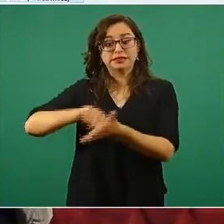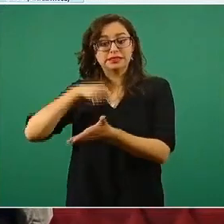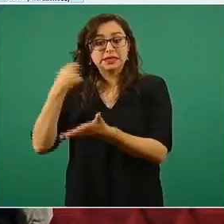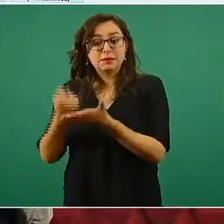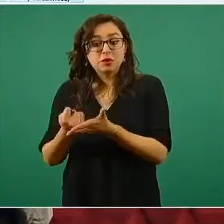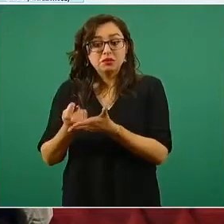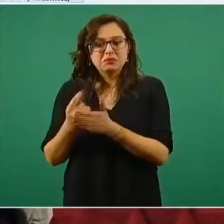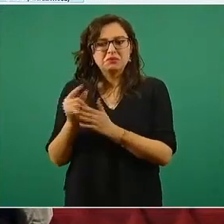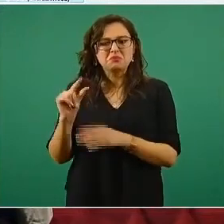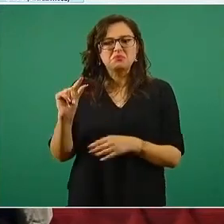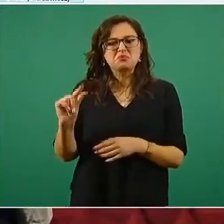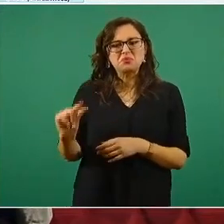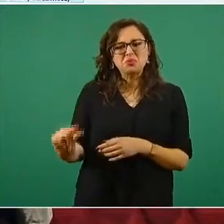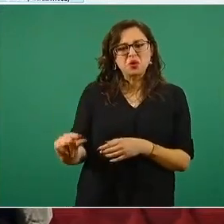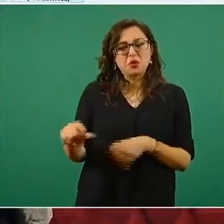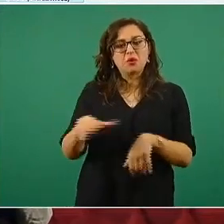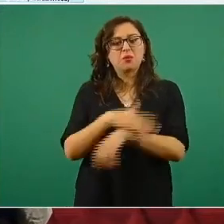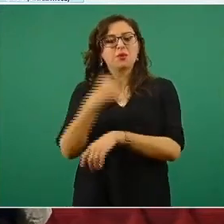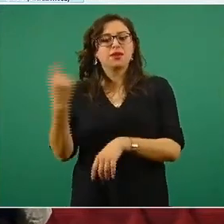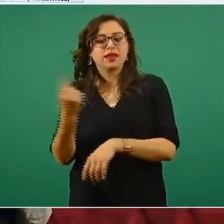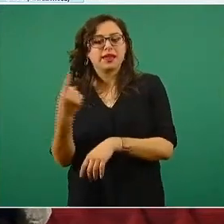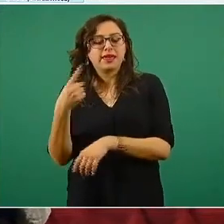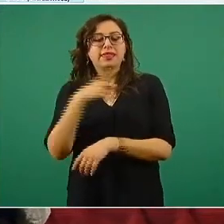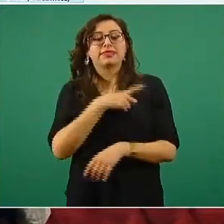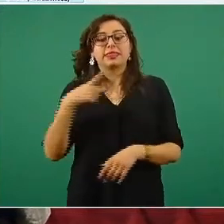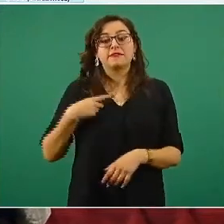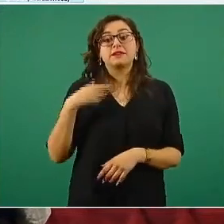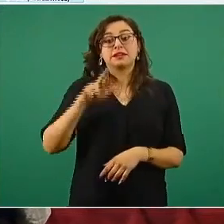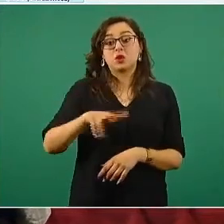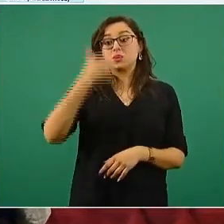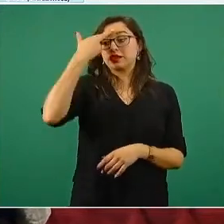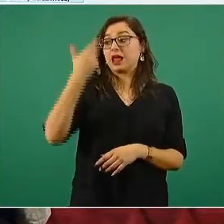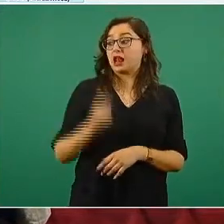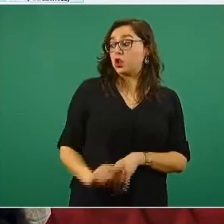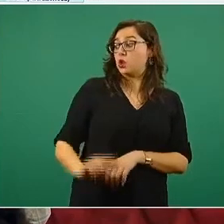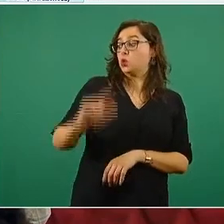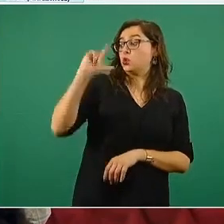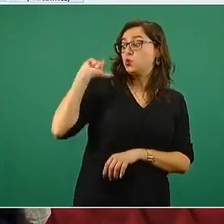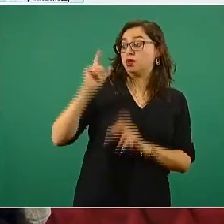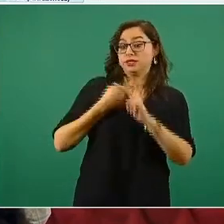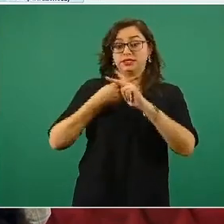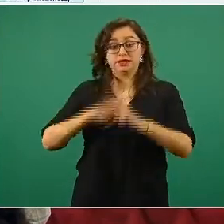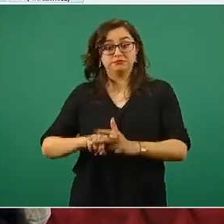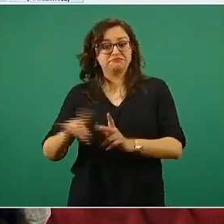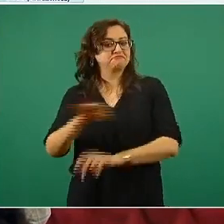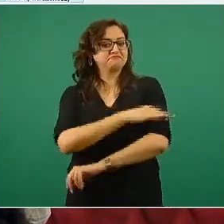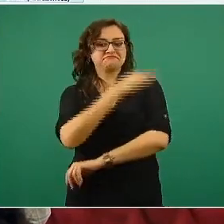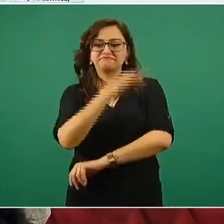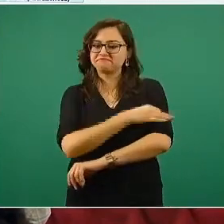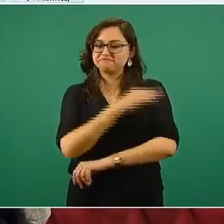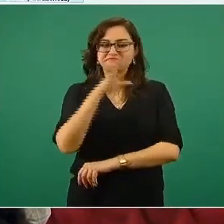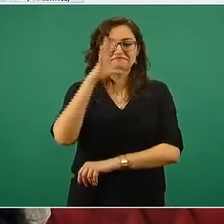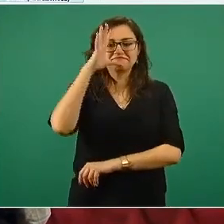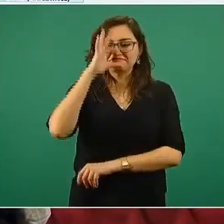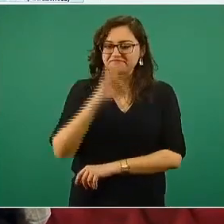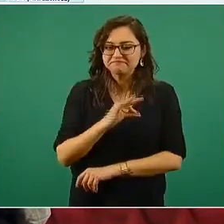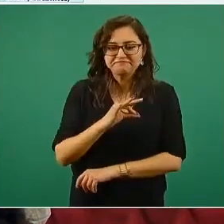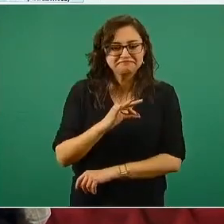avance más bajo. Recordemos que Nuevo León y Tamaulipas no pudieron iniciar con su campaña de vacunación los primeros